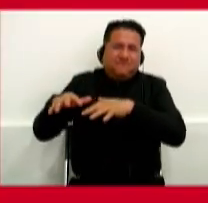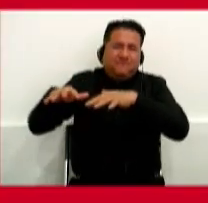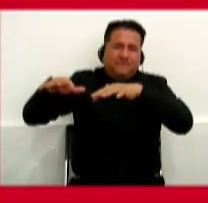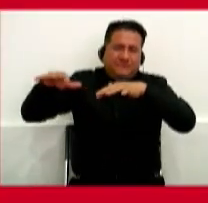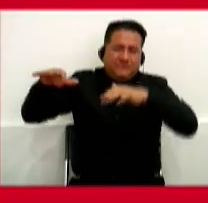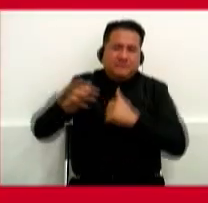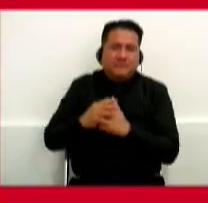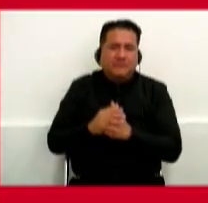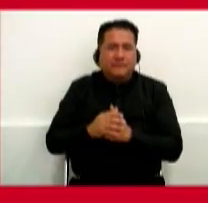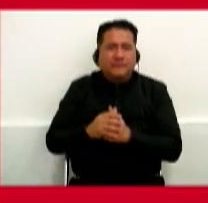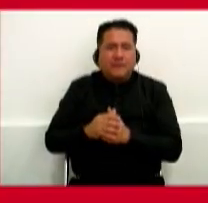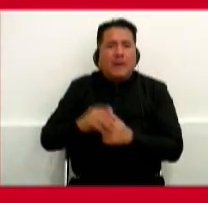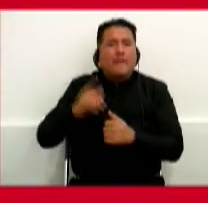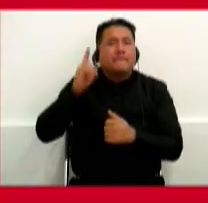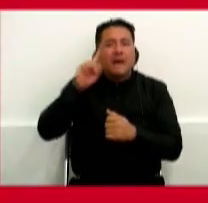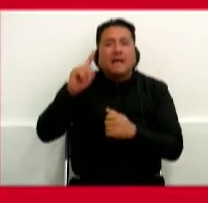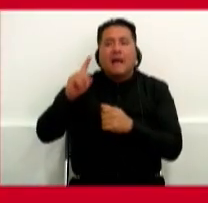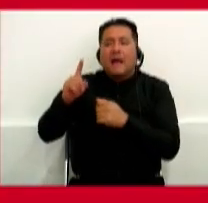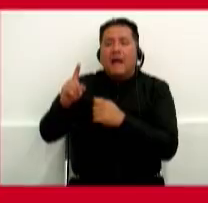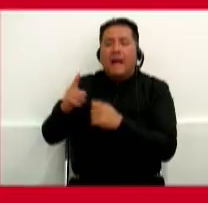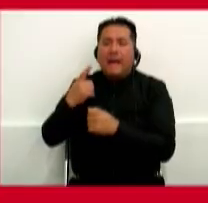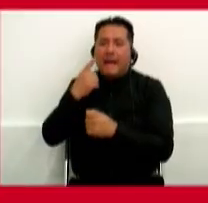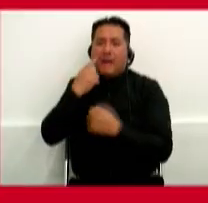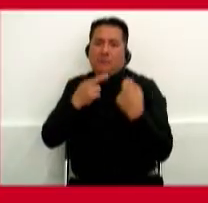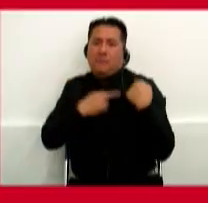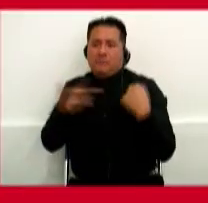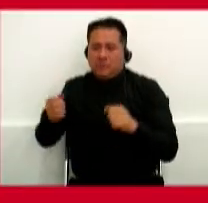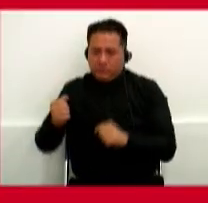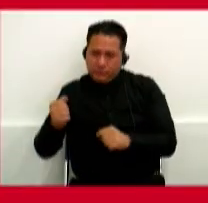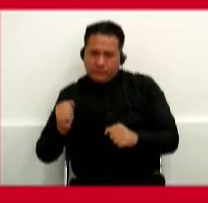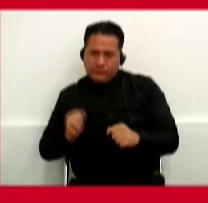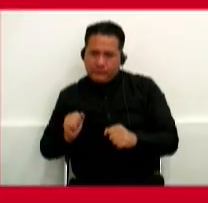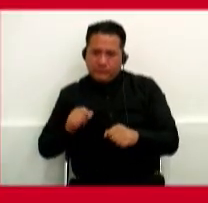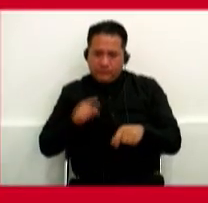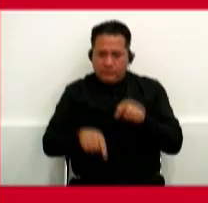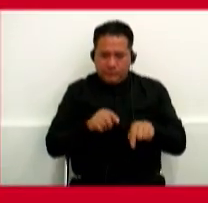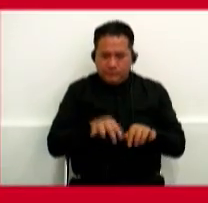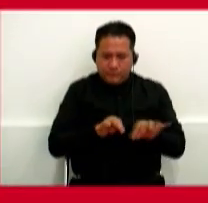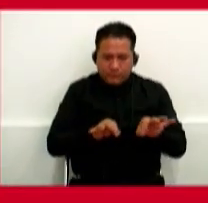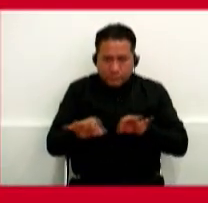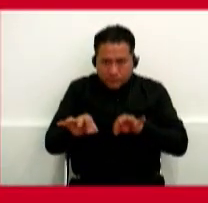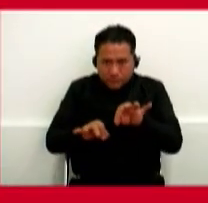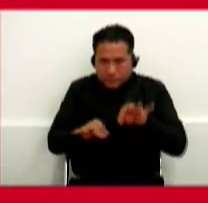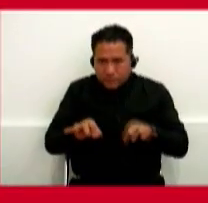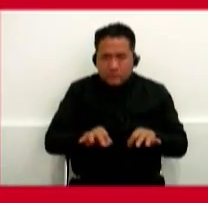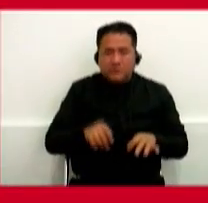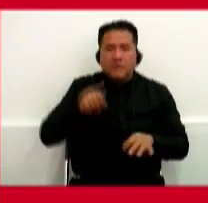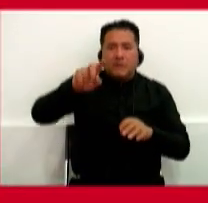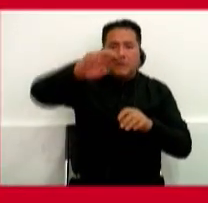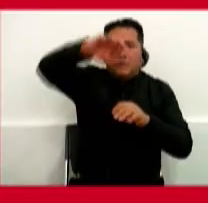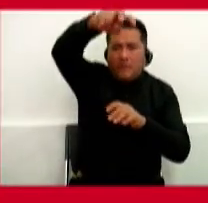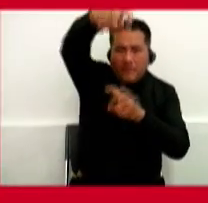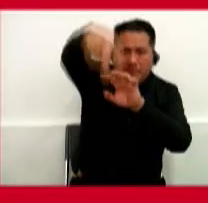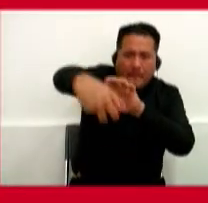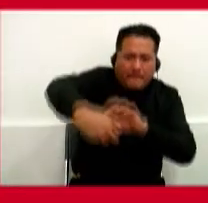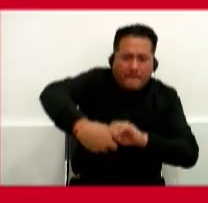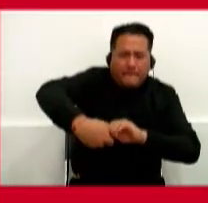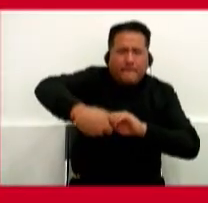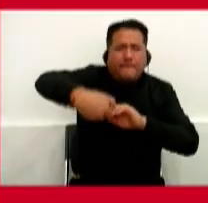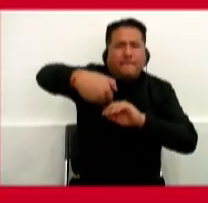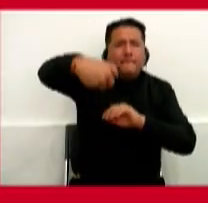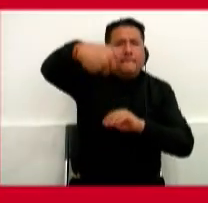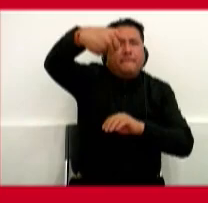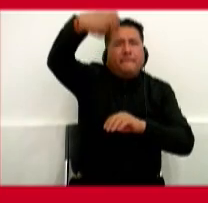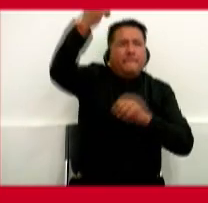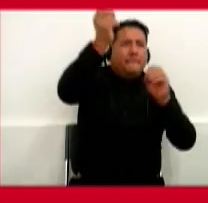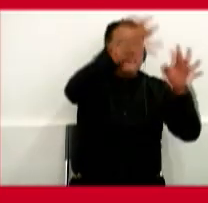a cucharada. En la segunda tenemos 97 toneladas, en la tercera 99 toneladas, y para llegar al